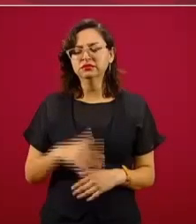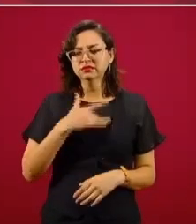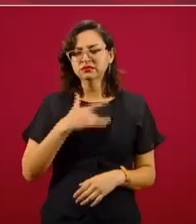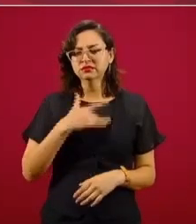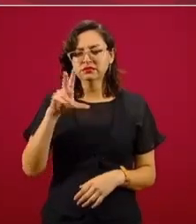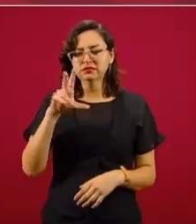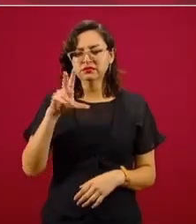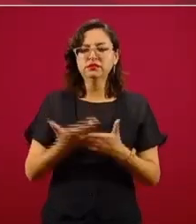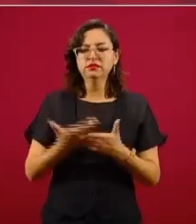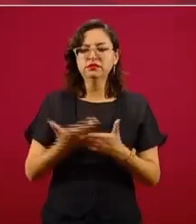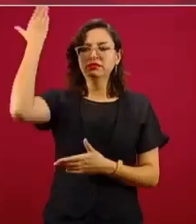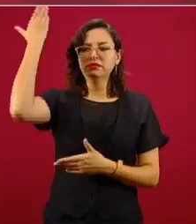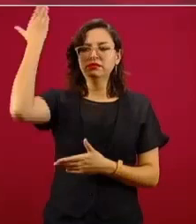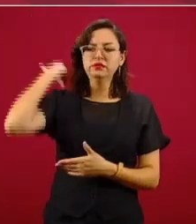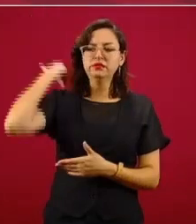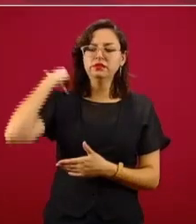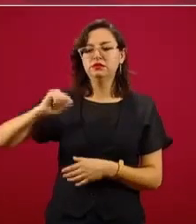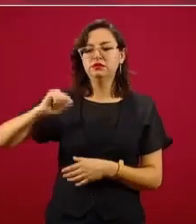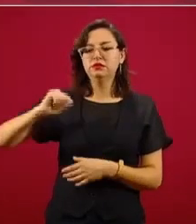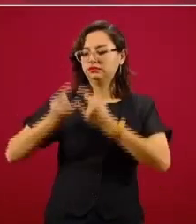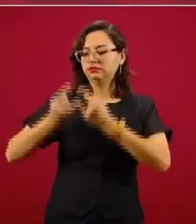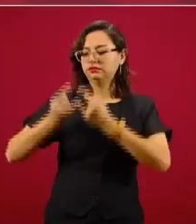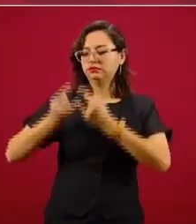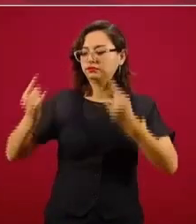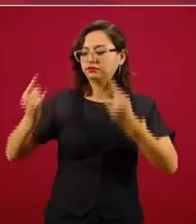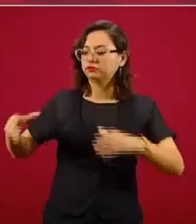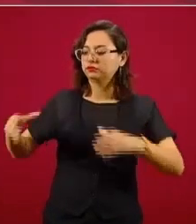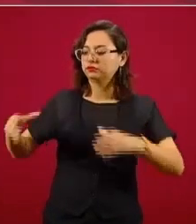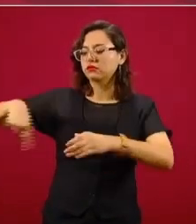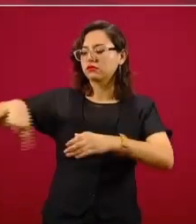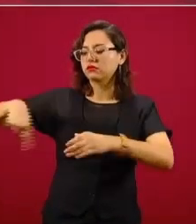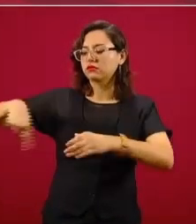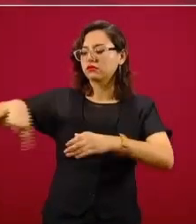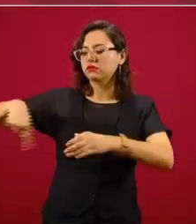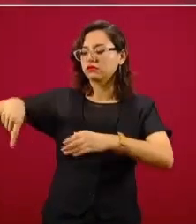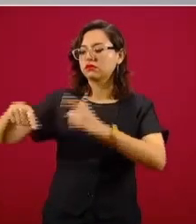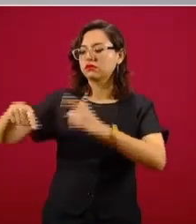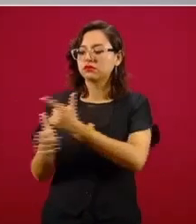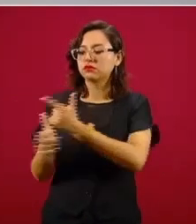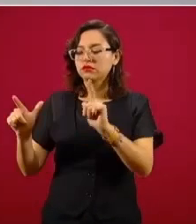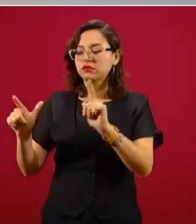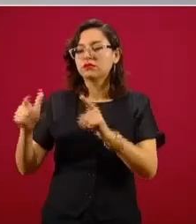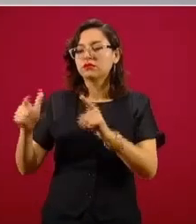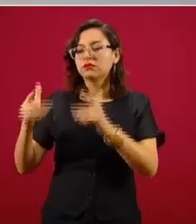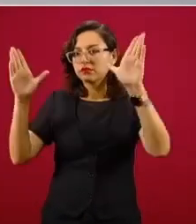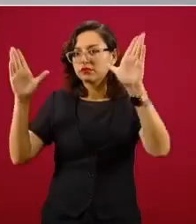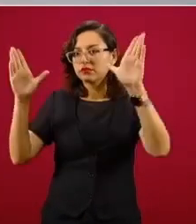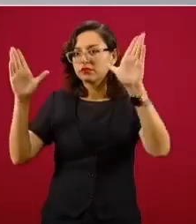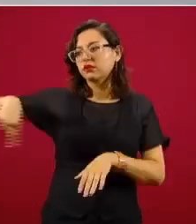lo que decían los liberales, la prensa se regula con la prensa.